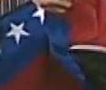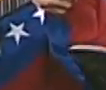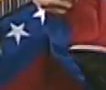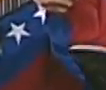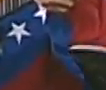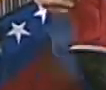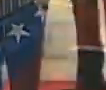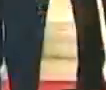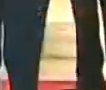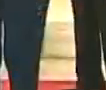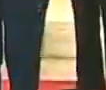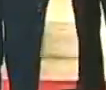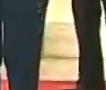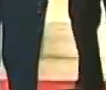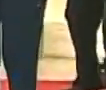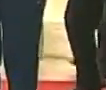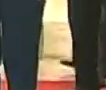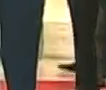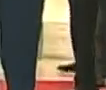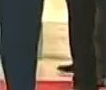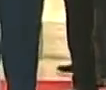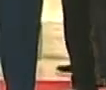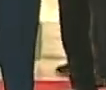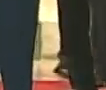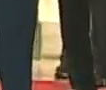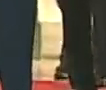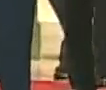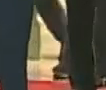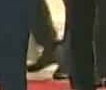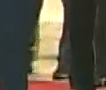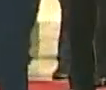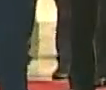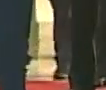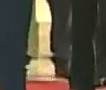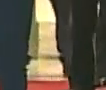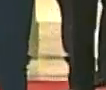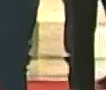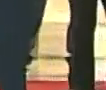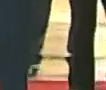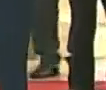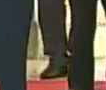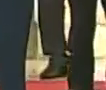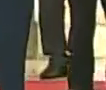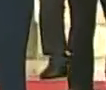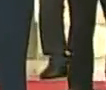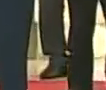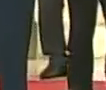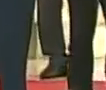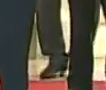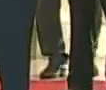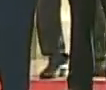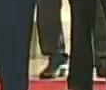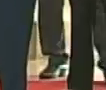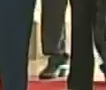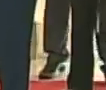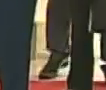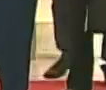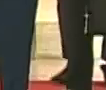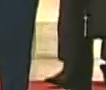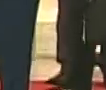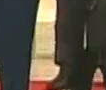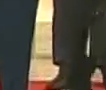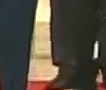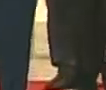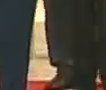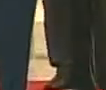la República Bolivariana de Venezuela, como lo ha dicho el embajador también. Hemos dado grandes pasos en estos